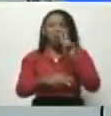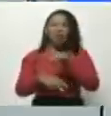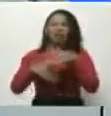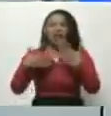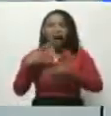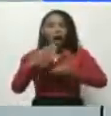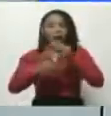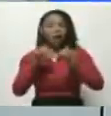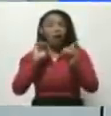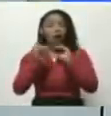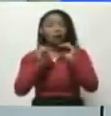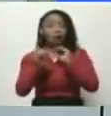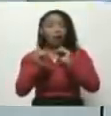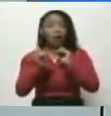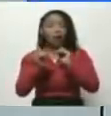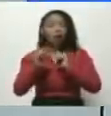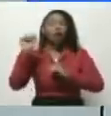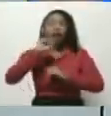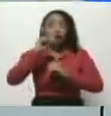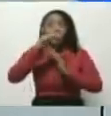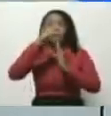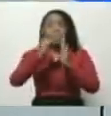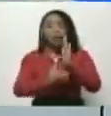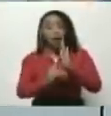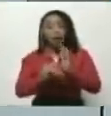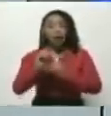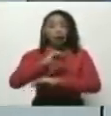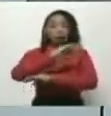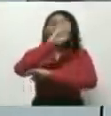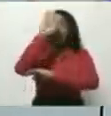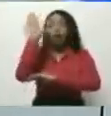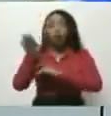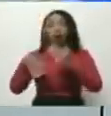la ética sí va a bajar de los cielos